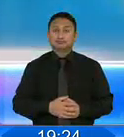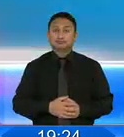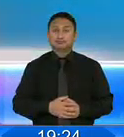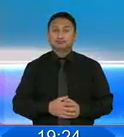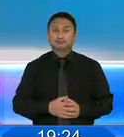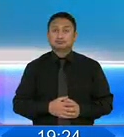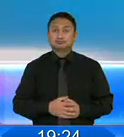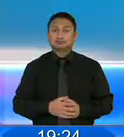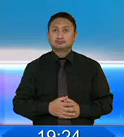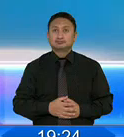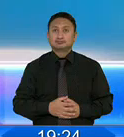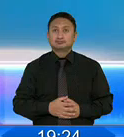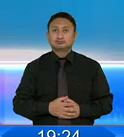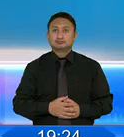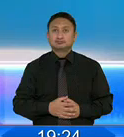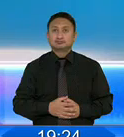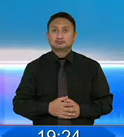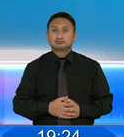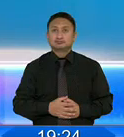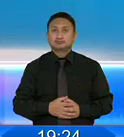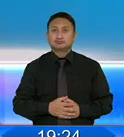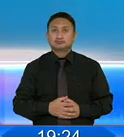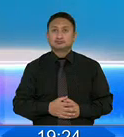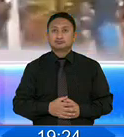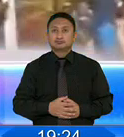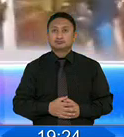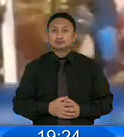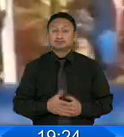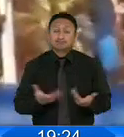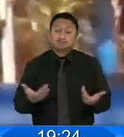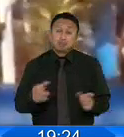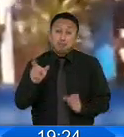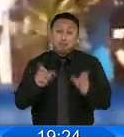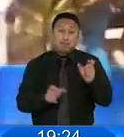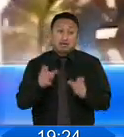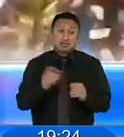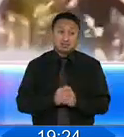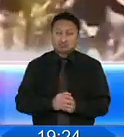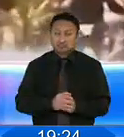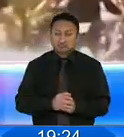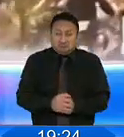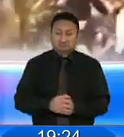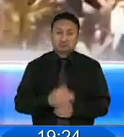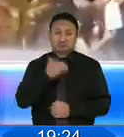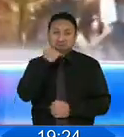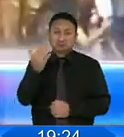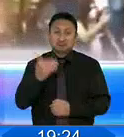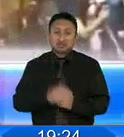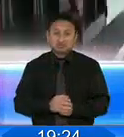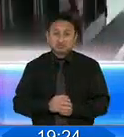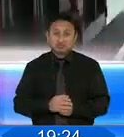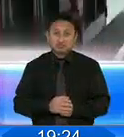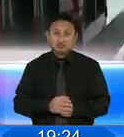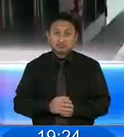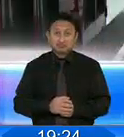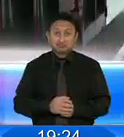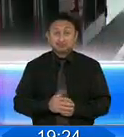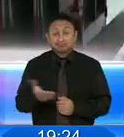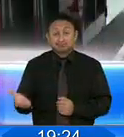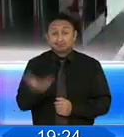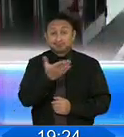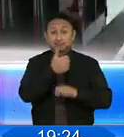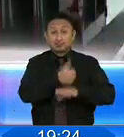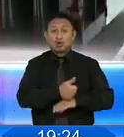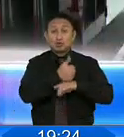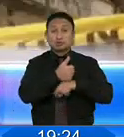Y en este otro lugar. A la gente parece poco importarle que con la pandemia no se juega. Y pese a ello, las autoridades